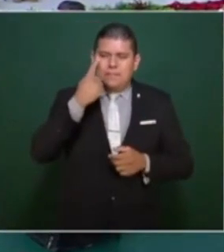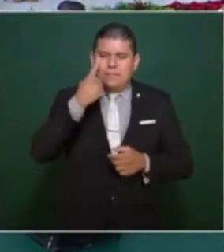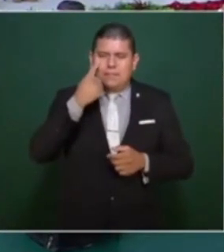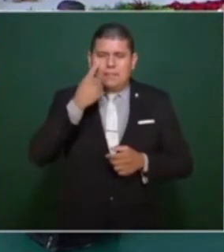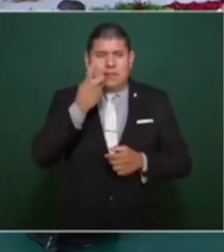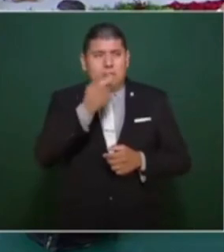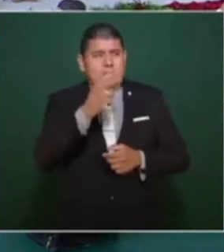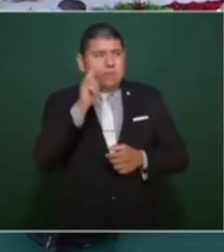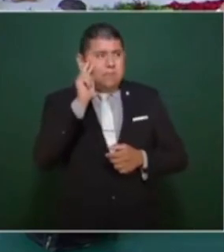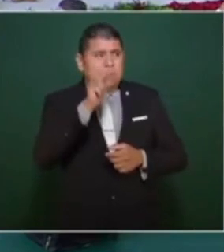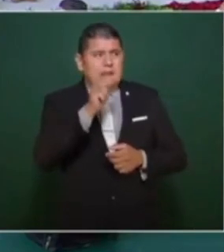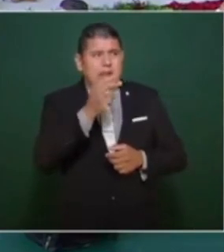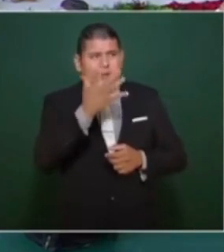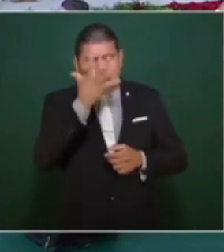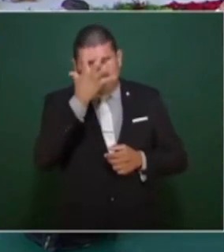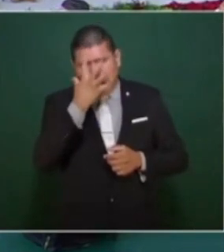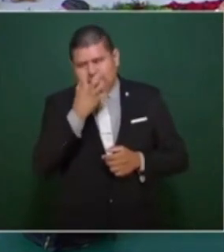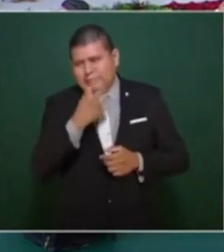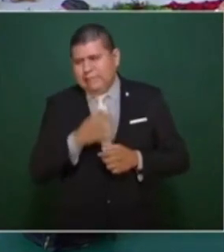vergüenza, ¿no?